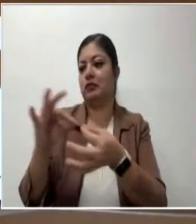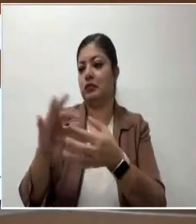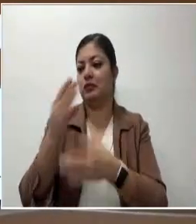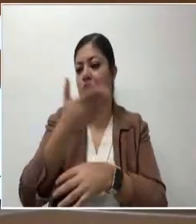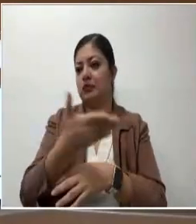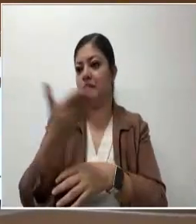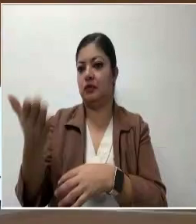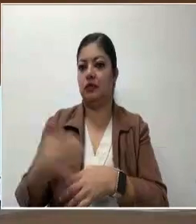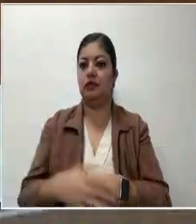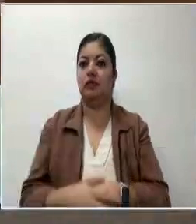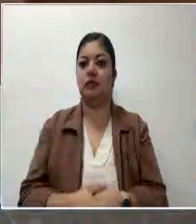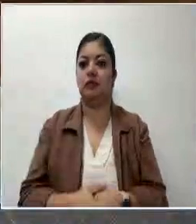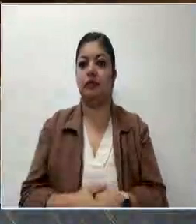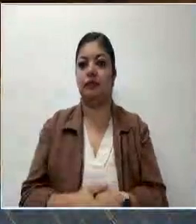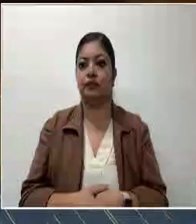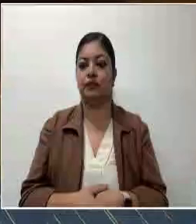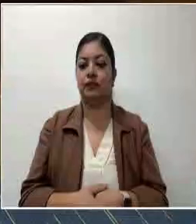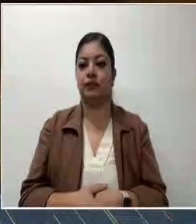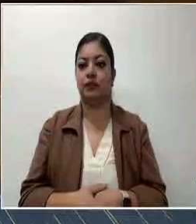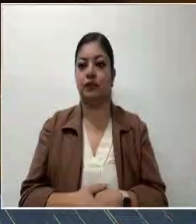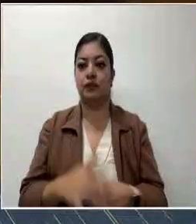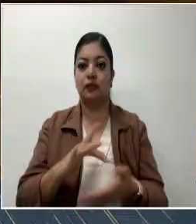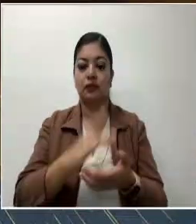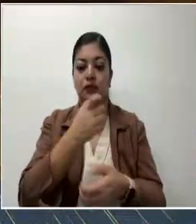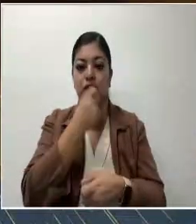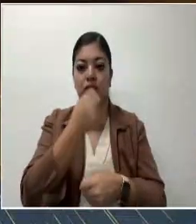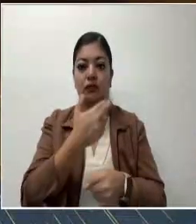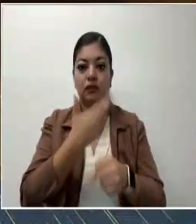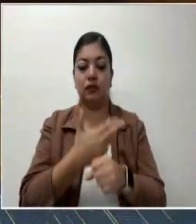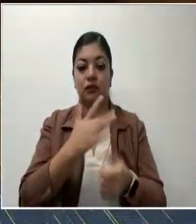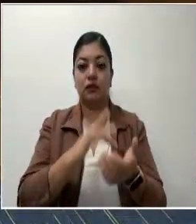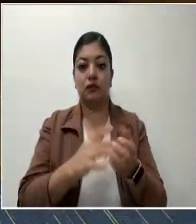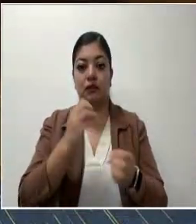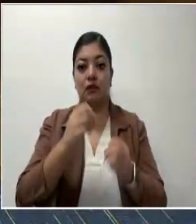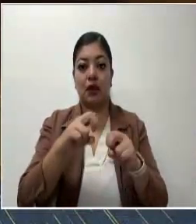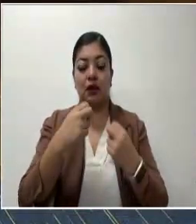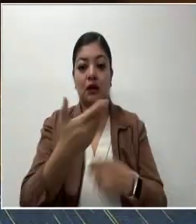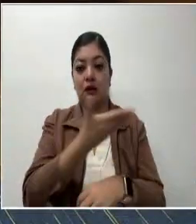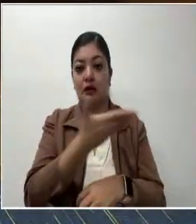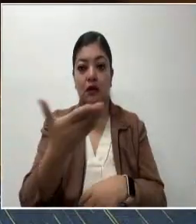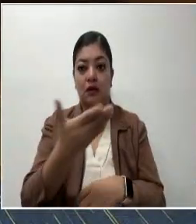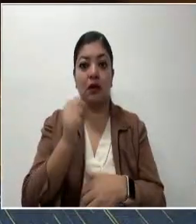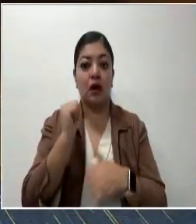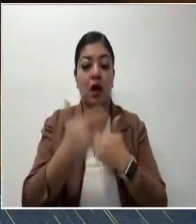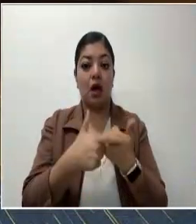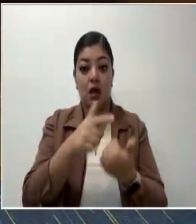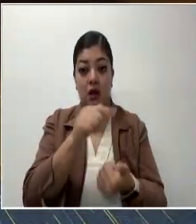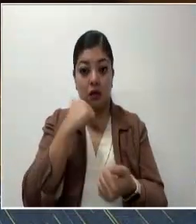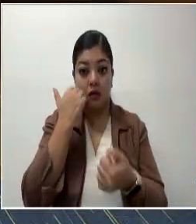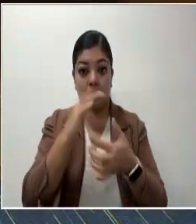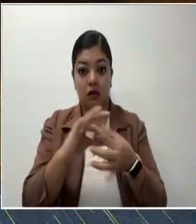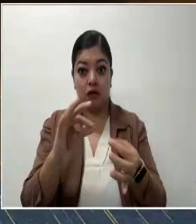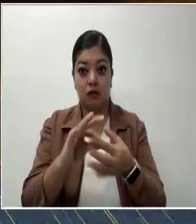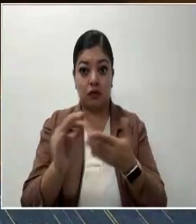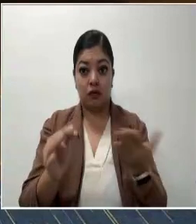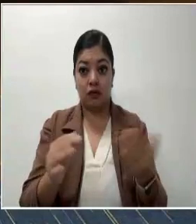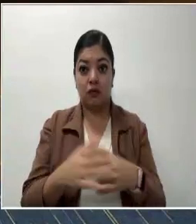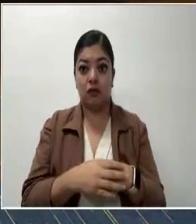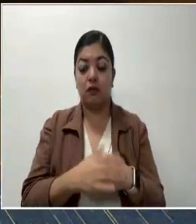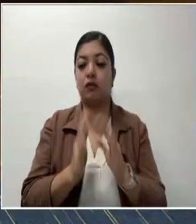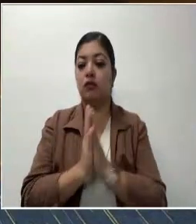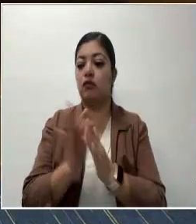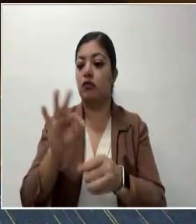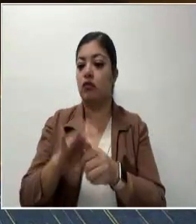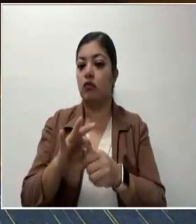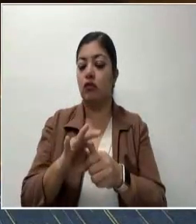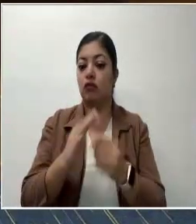y magistrado Gracias secretaria magistrada magistrado están a su consideración los proyectos de cuenta hab alguna intervención le robo Tom la votación secretario